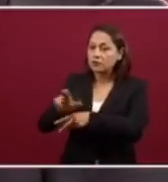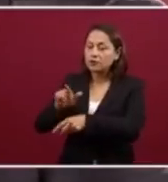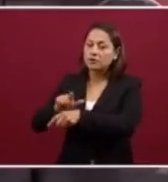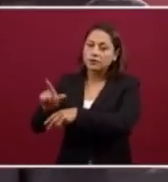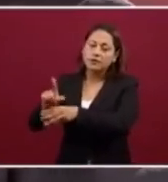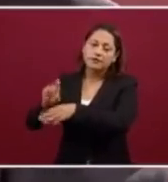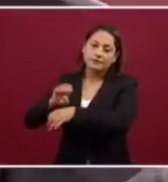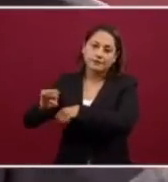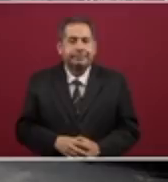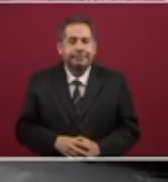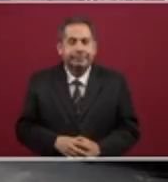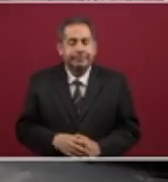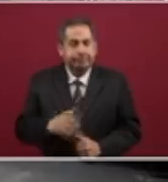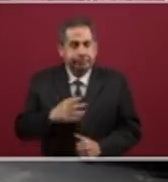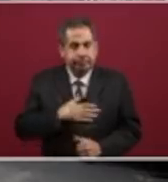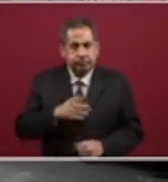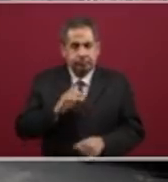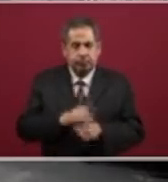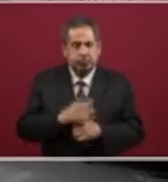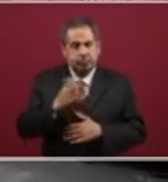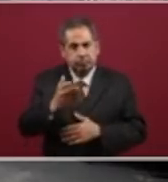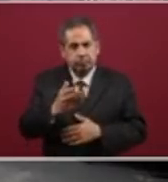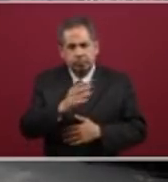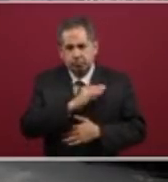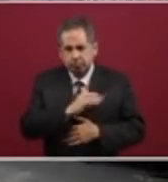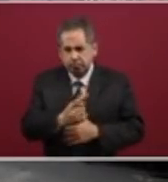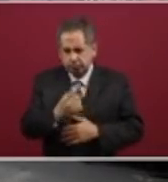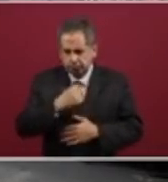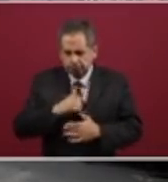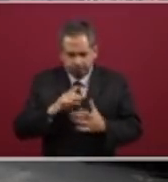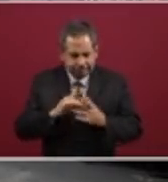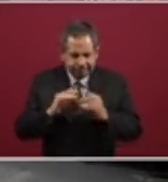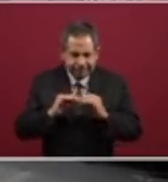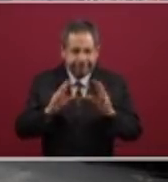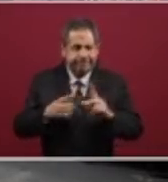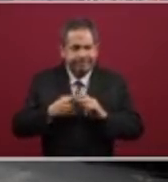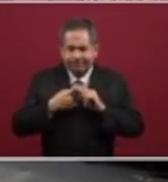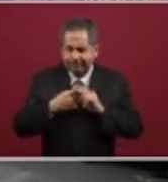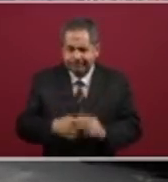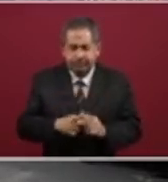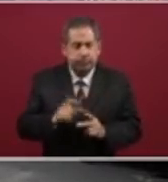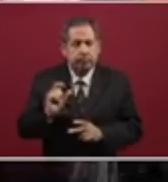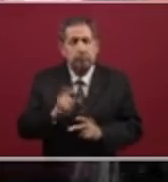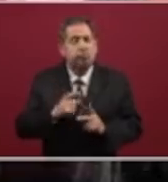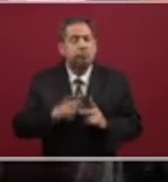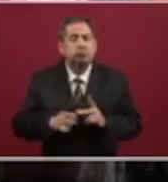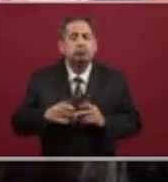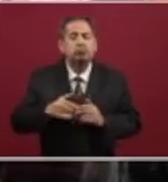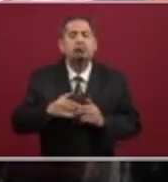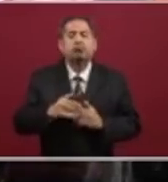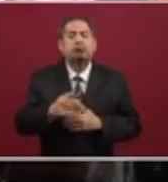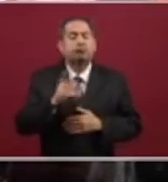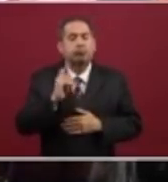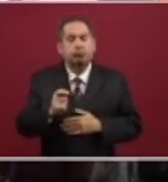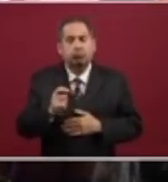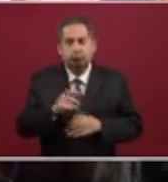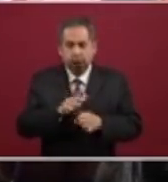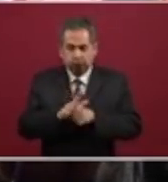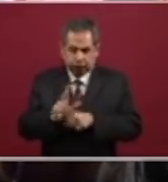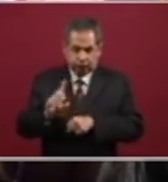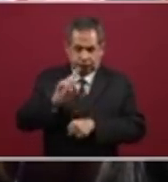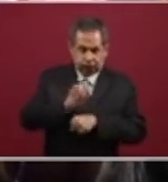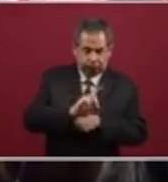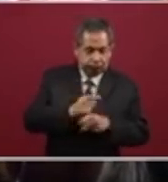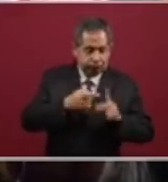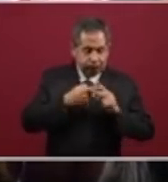de las Naciones Unidas. Referente al Plan de Desarrollo Integral para el Sur de México y Centroamérica, el canciller aseguró que México respetará